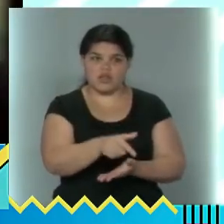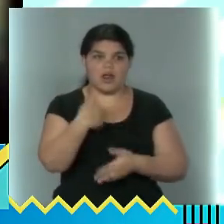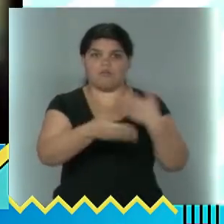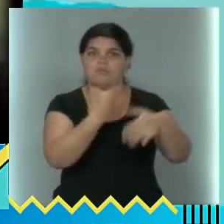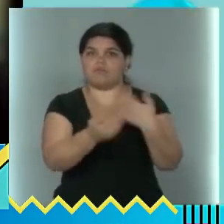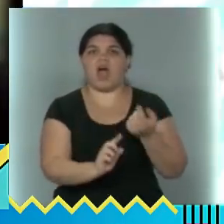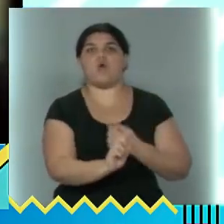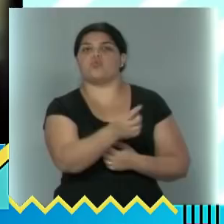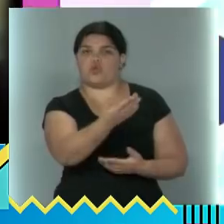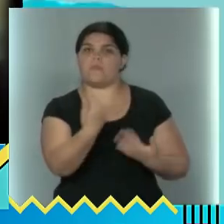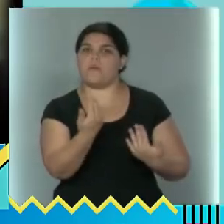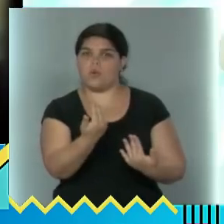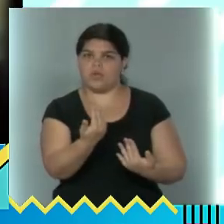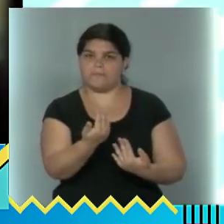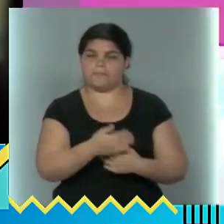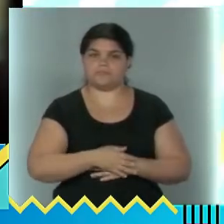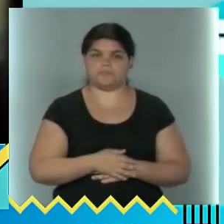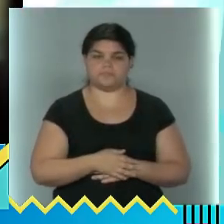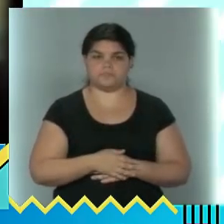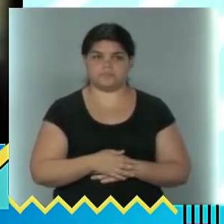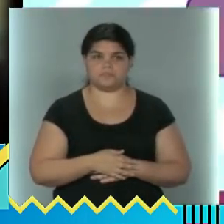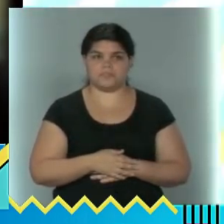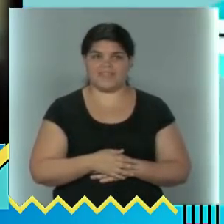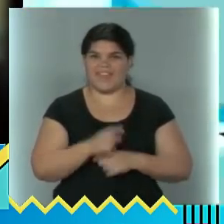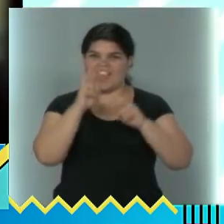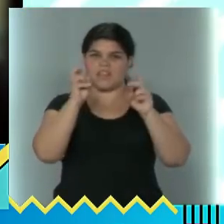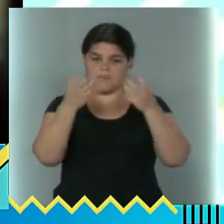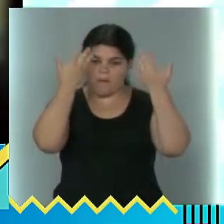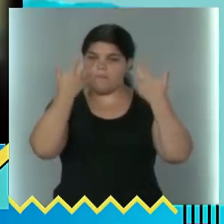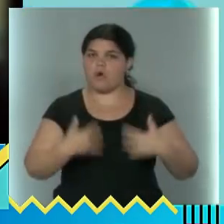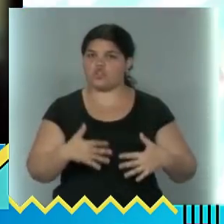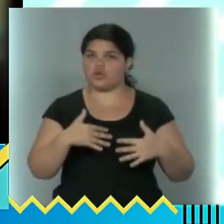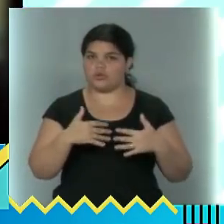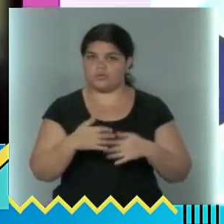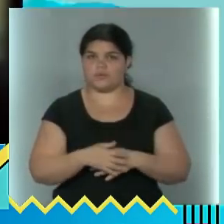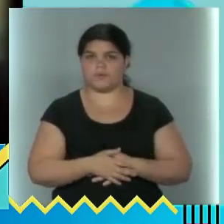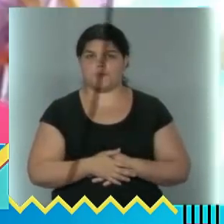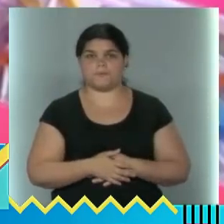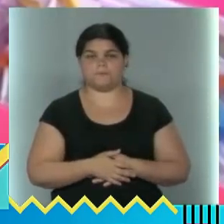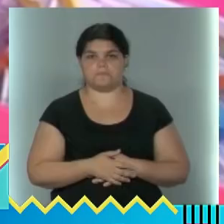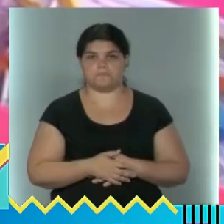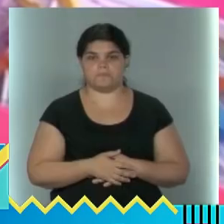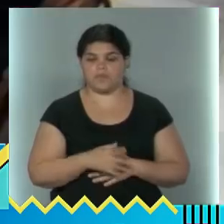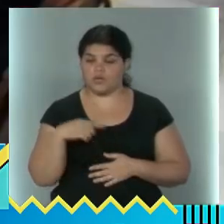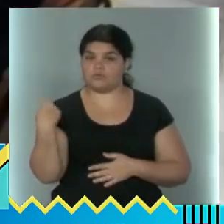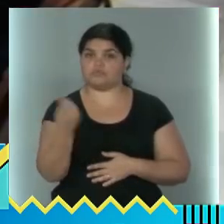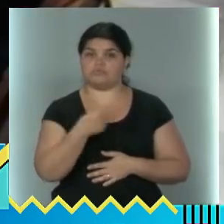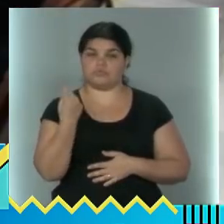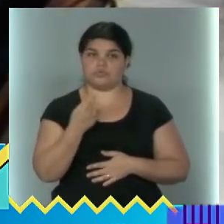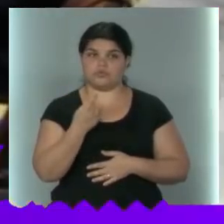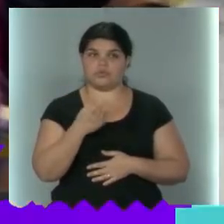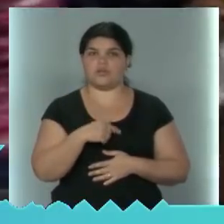continúe siendo autónomo. Desde la parte motora, digamos, muchas veces nosotros lo que llamamos